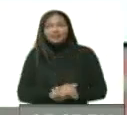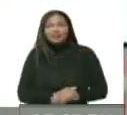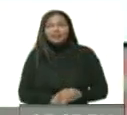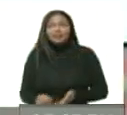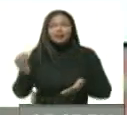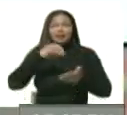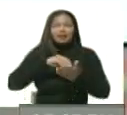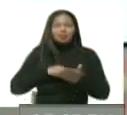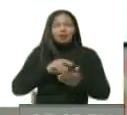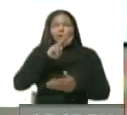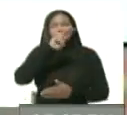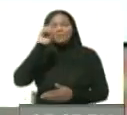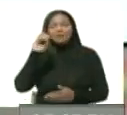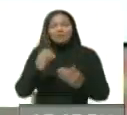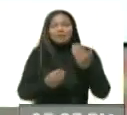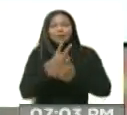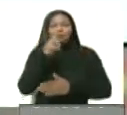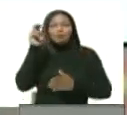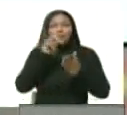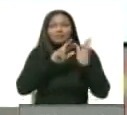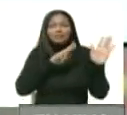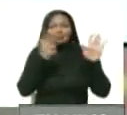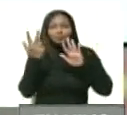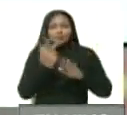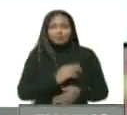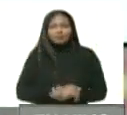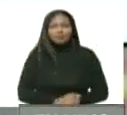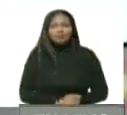el 20 de mayo del 2018.